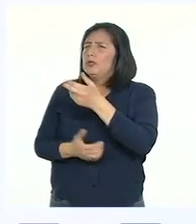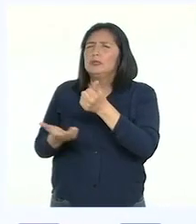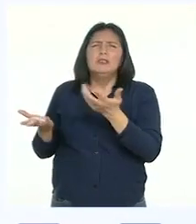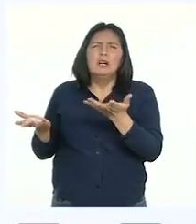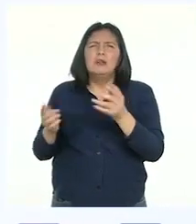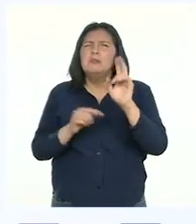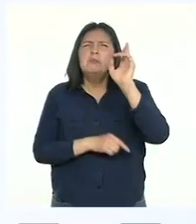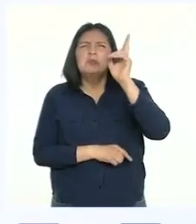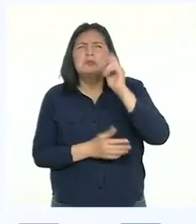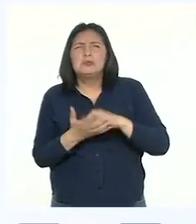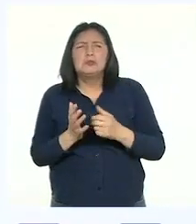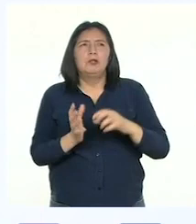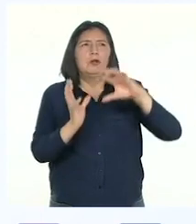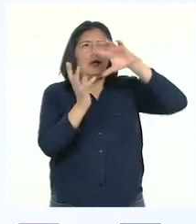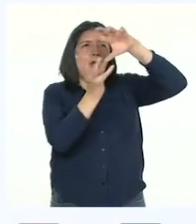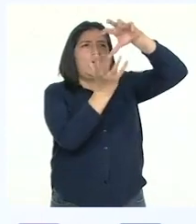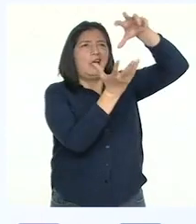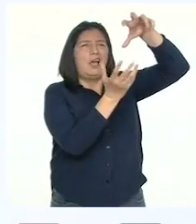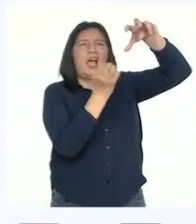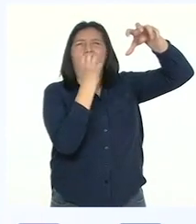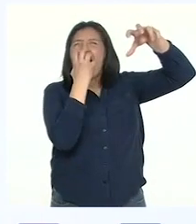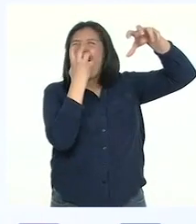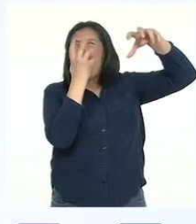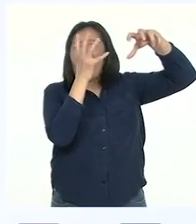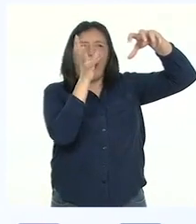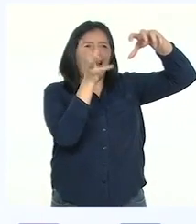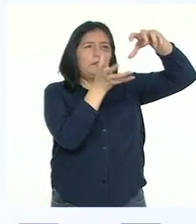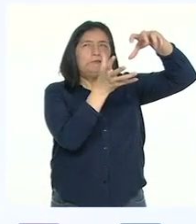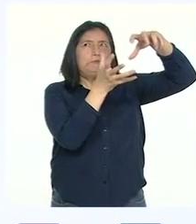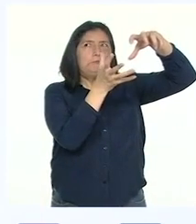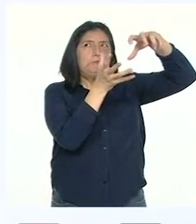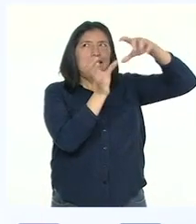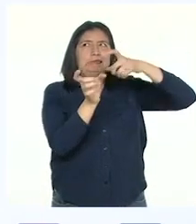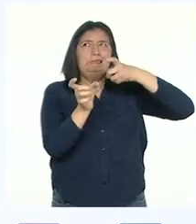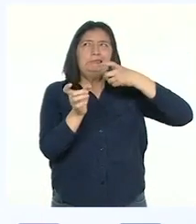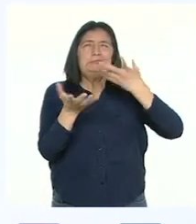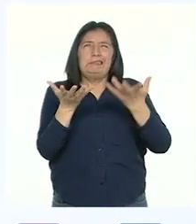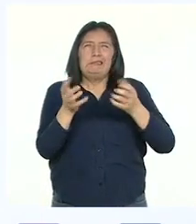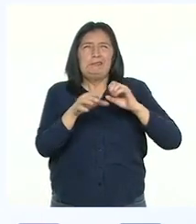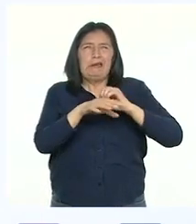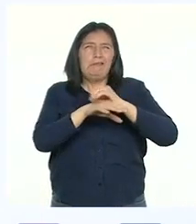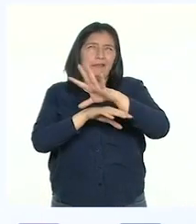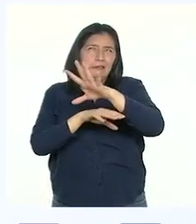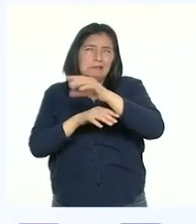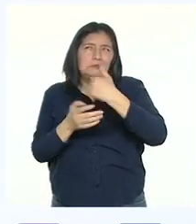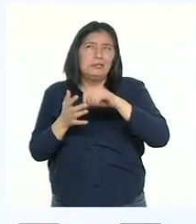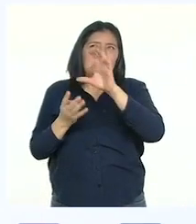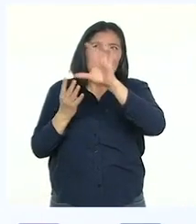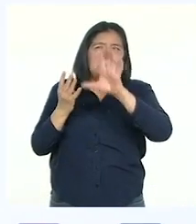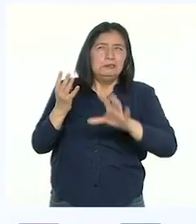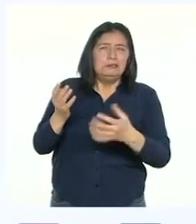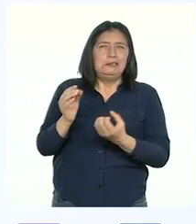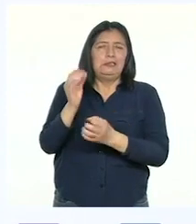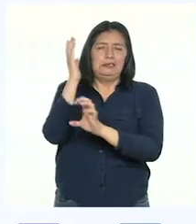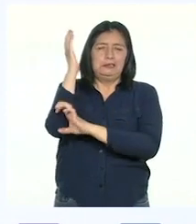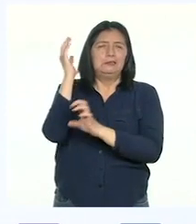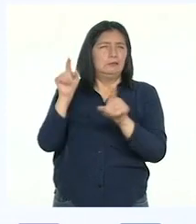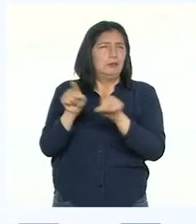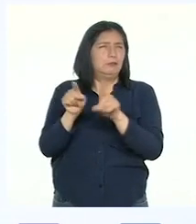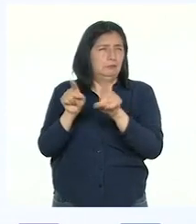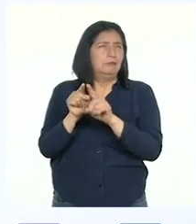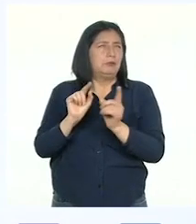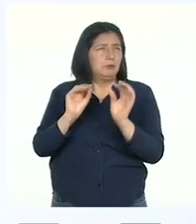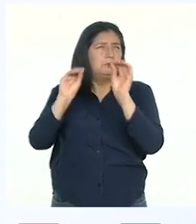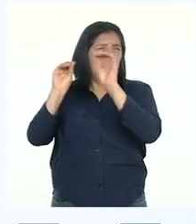profesor, ¿el calentamiento global en el planeta tendrá algún efecto en las características de las estaciones? ¿Podríamos incluir